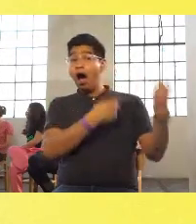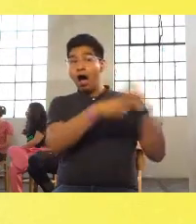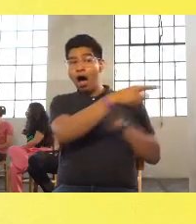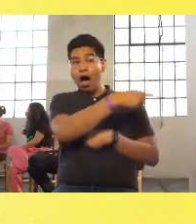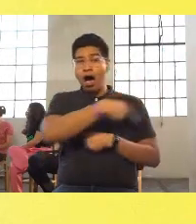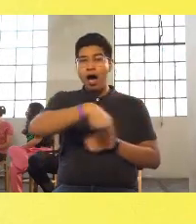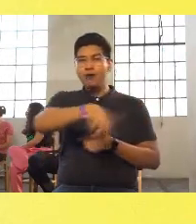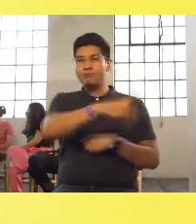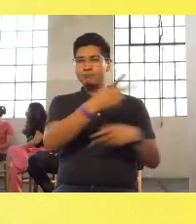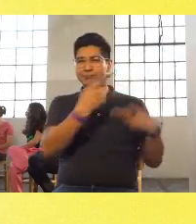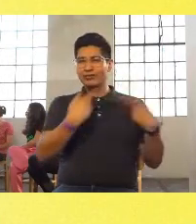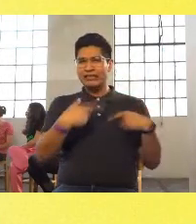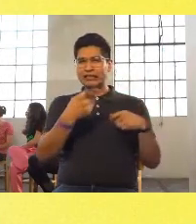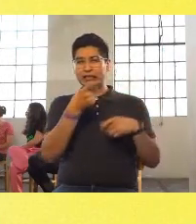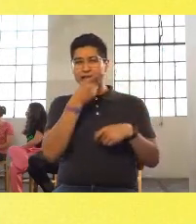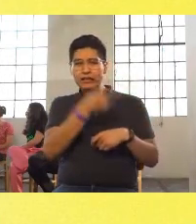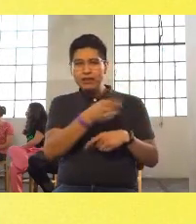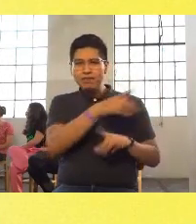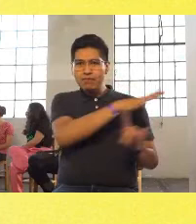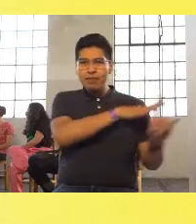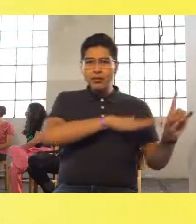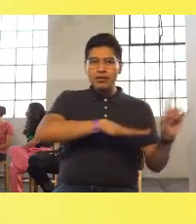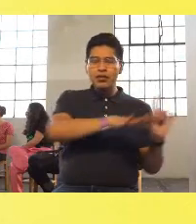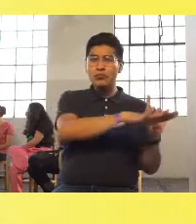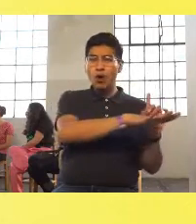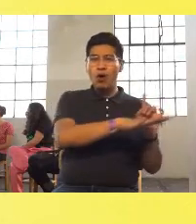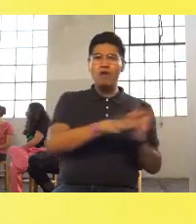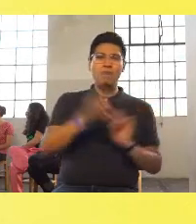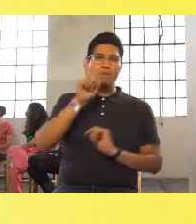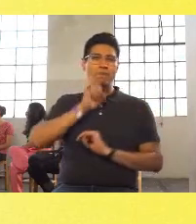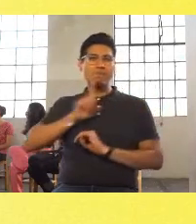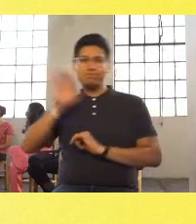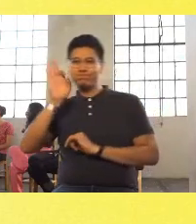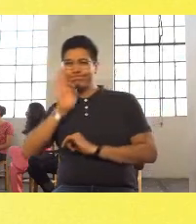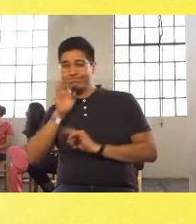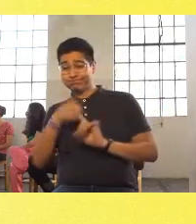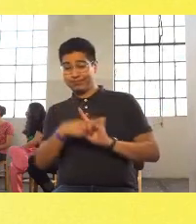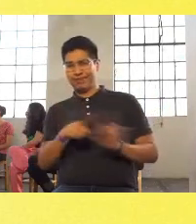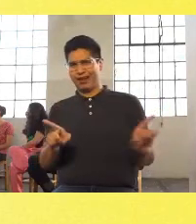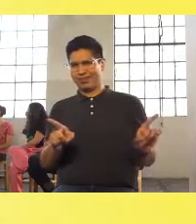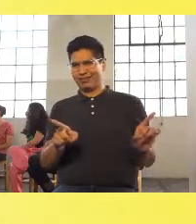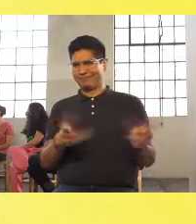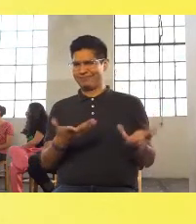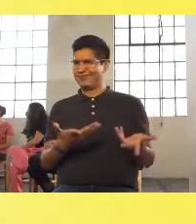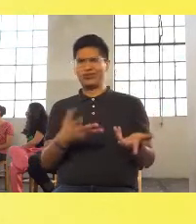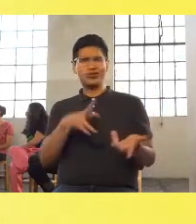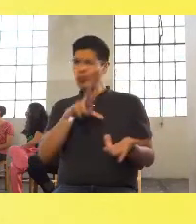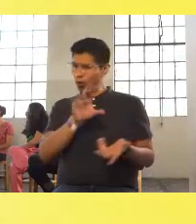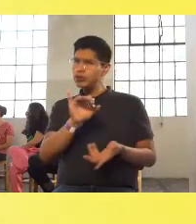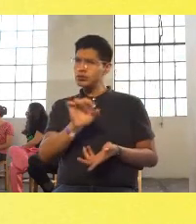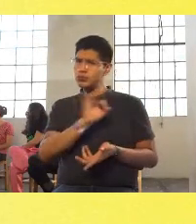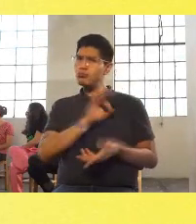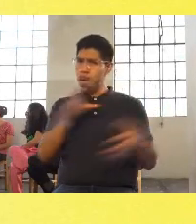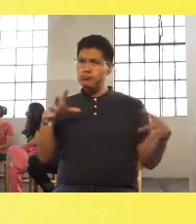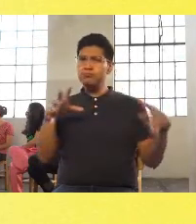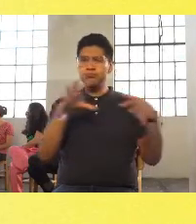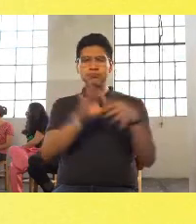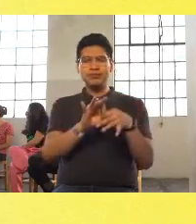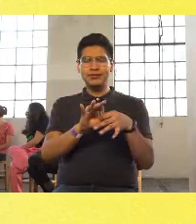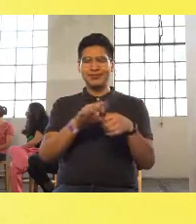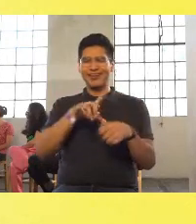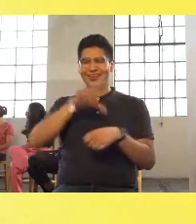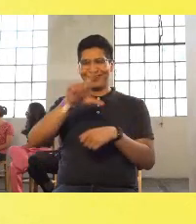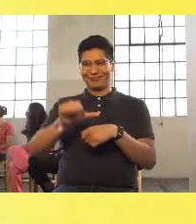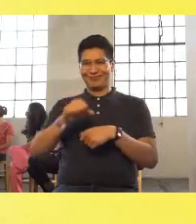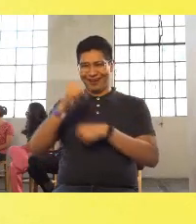entre la lucha ambientalista y la lucha feminista, ¿no? Y entonces fue muy impactante que al año siguiente, en